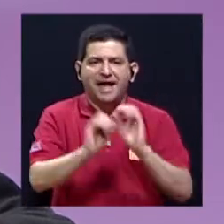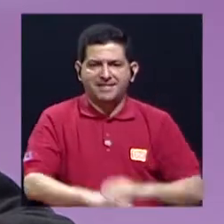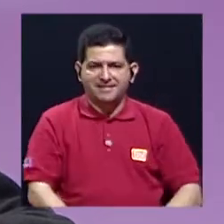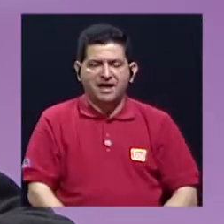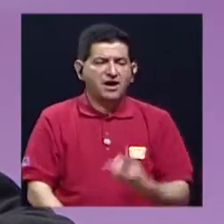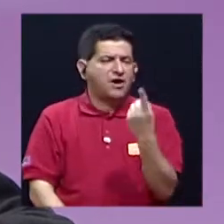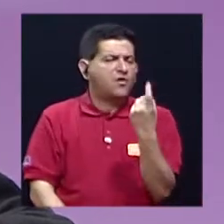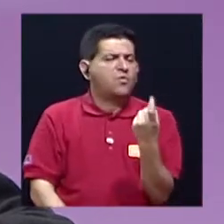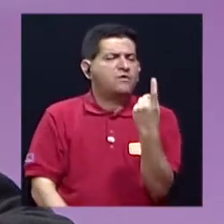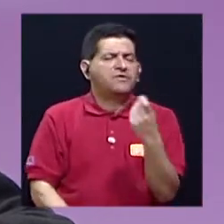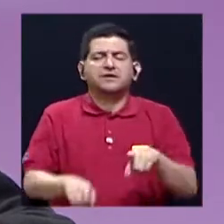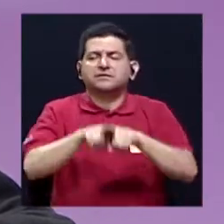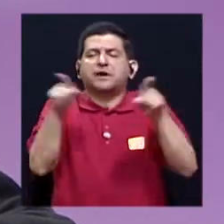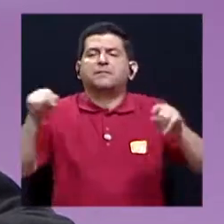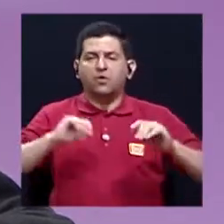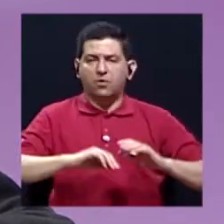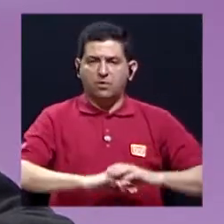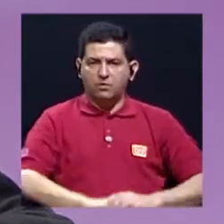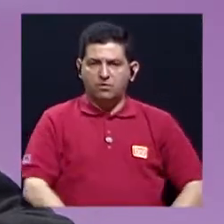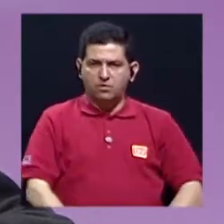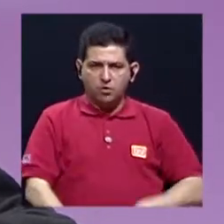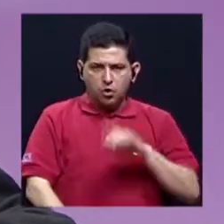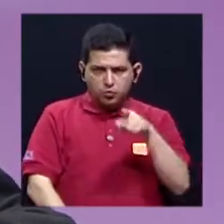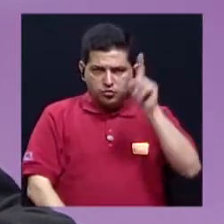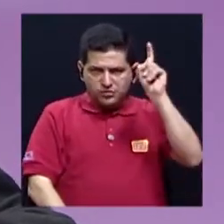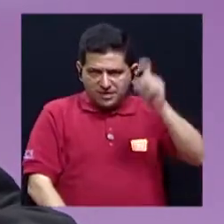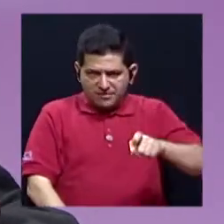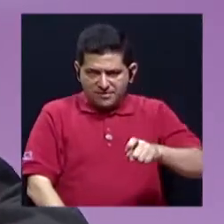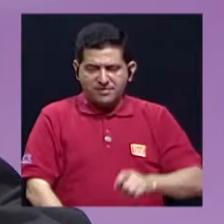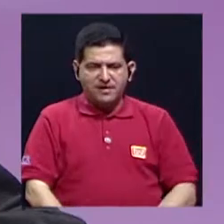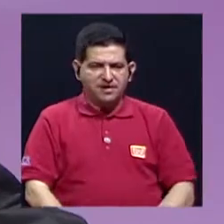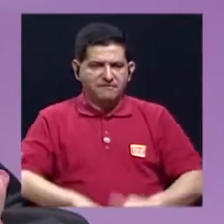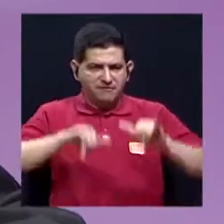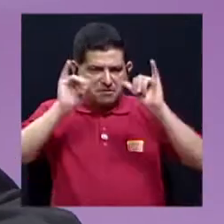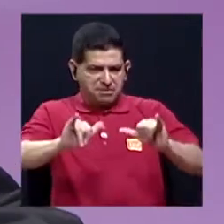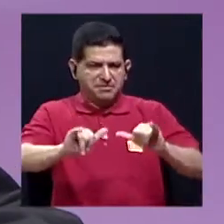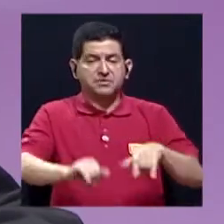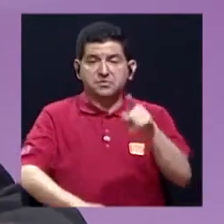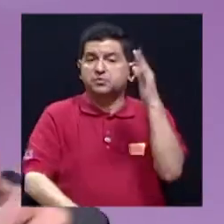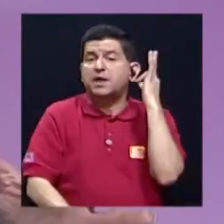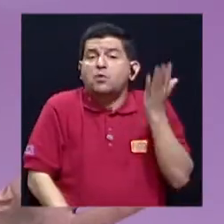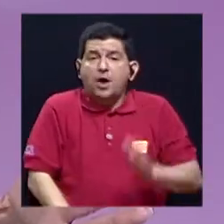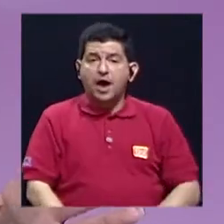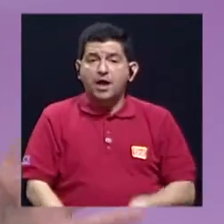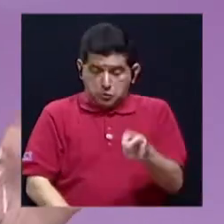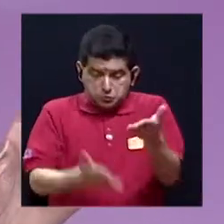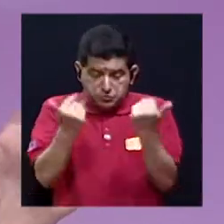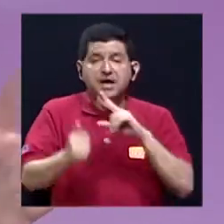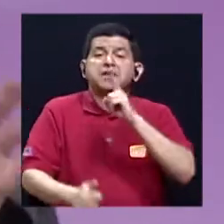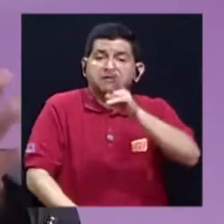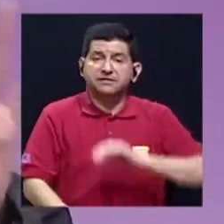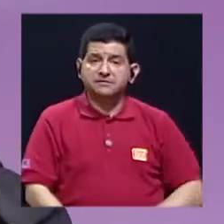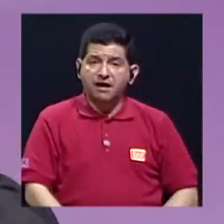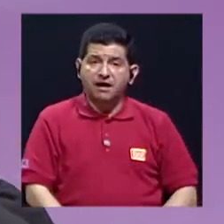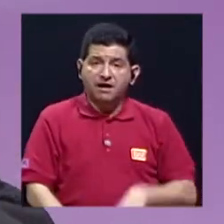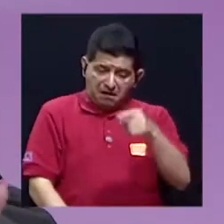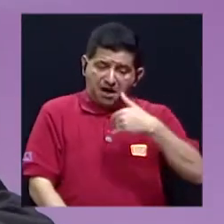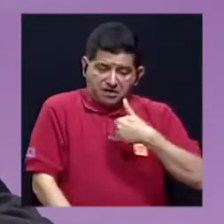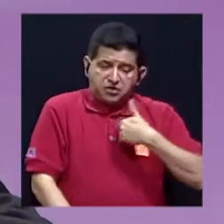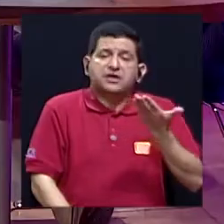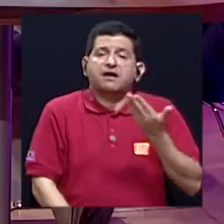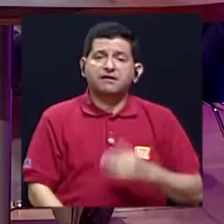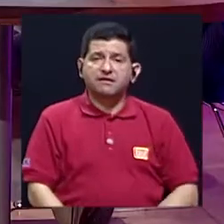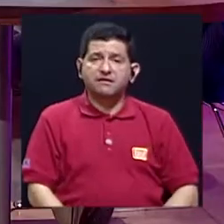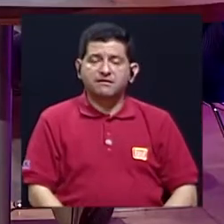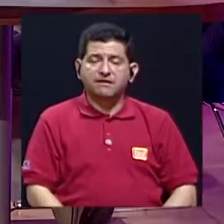a faltar tampoco. O sea, usted tiene que tener, que estar ahí. Ya, usted es mujer, usted quería eso, es mujer, pues ahí lo tiene,